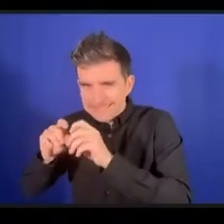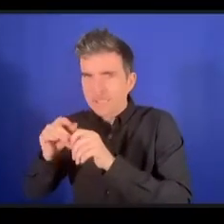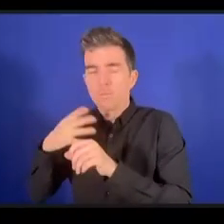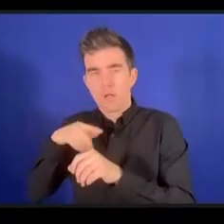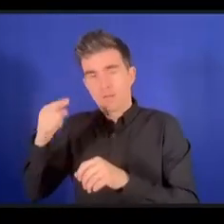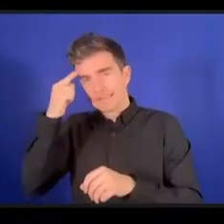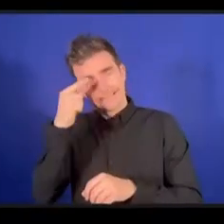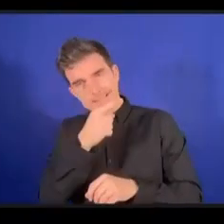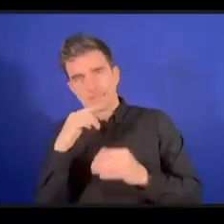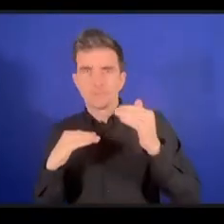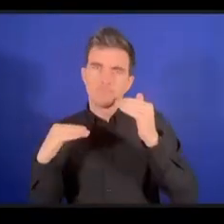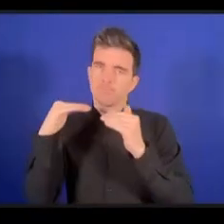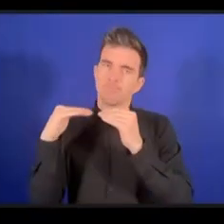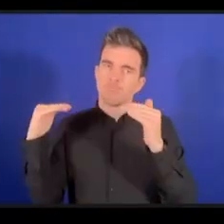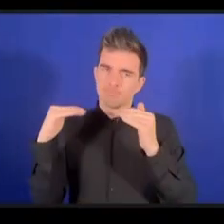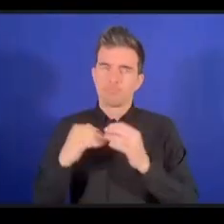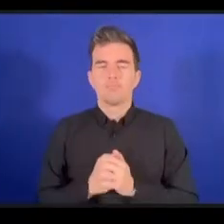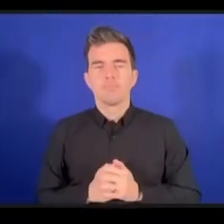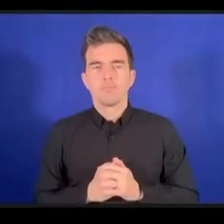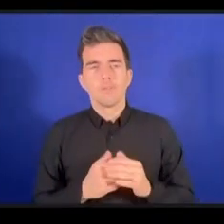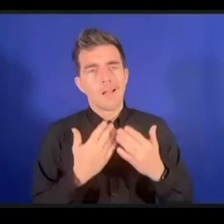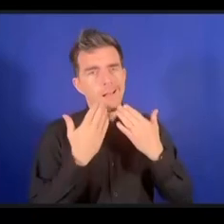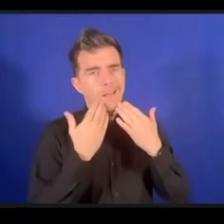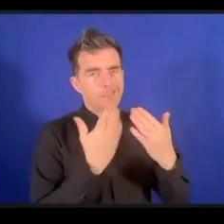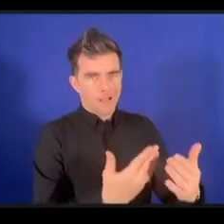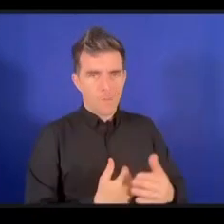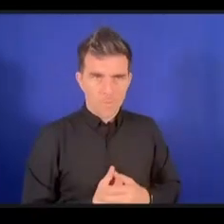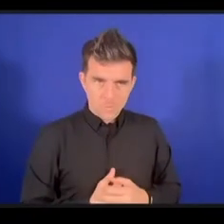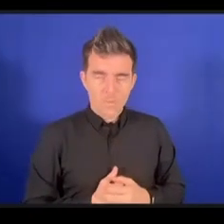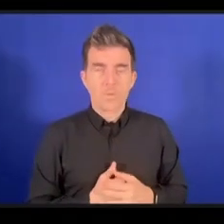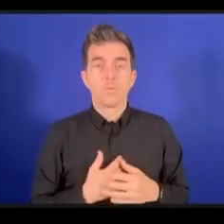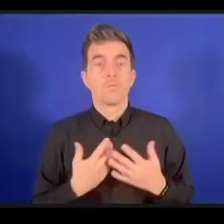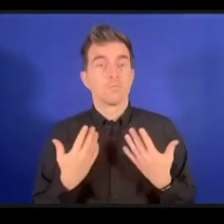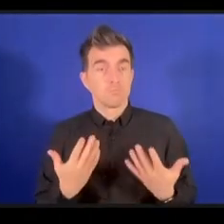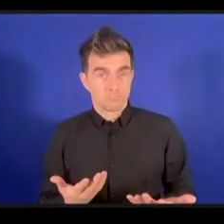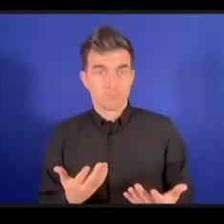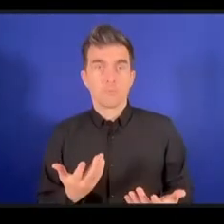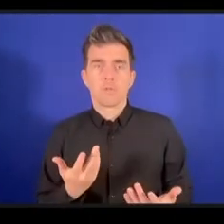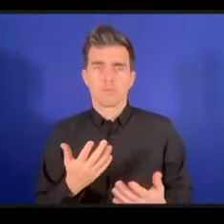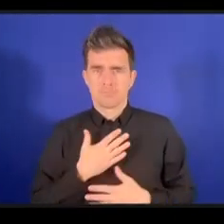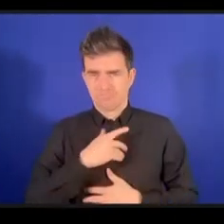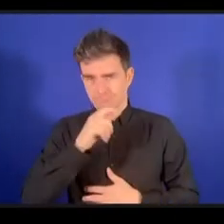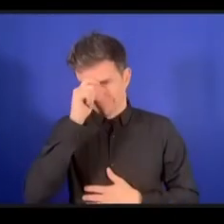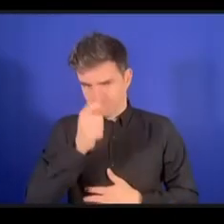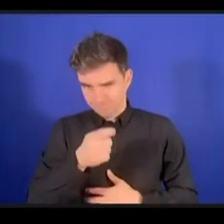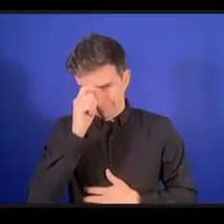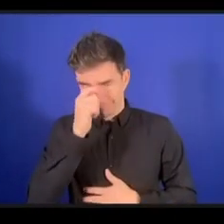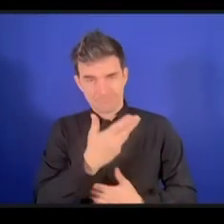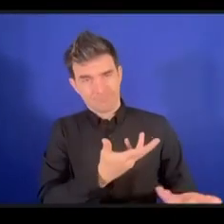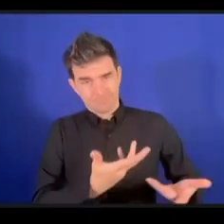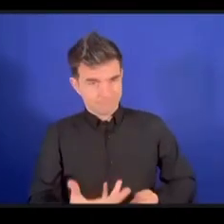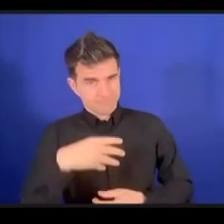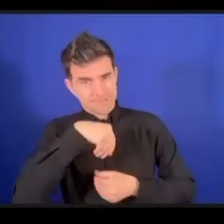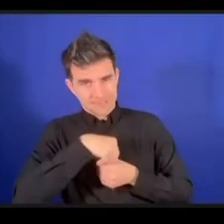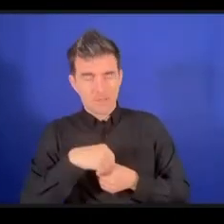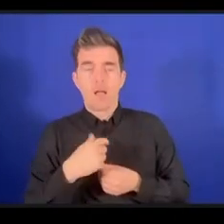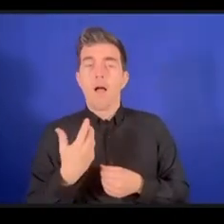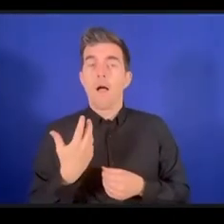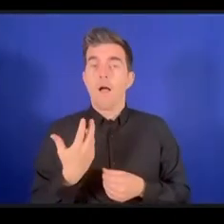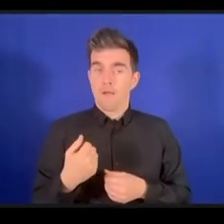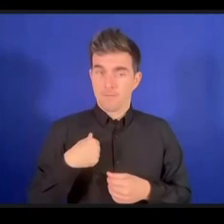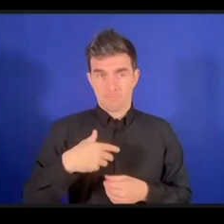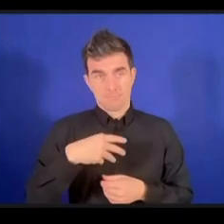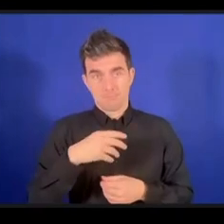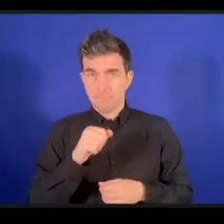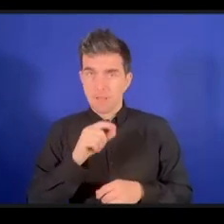eh normas sí Mohamed es un placer contar con tu presencia vinf también es una